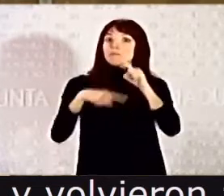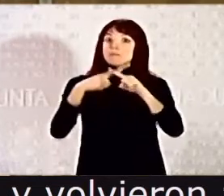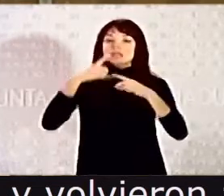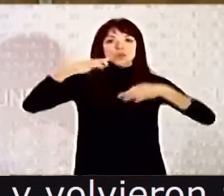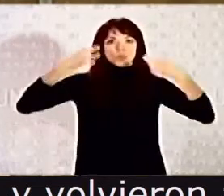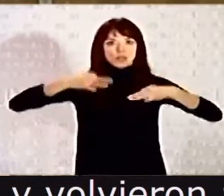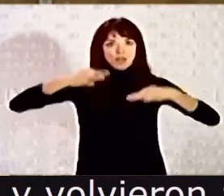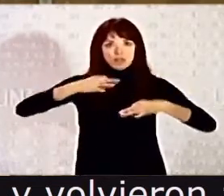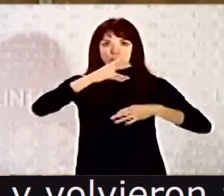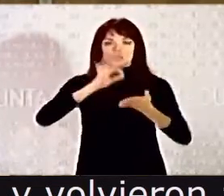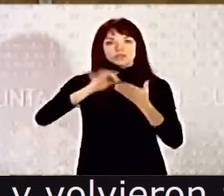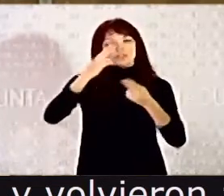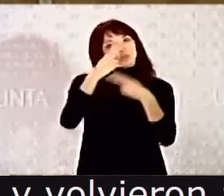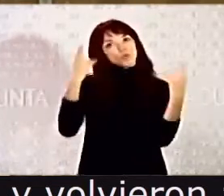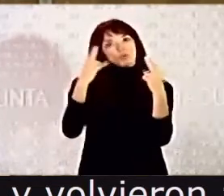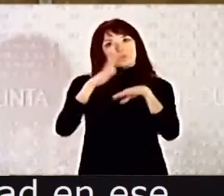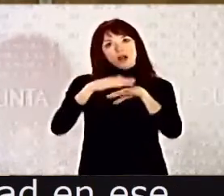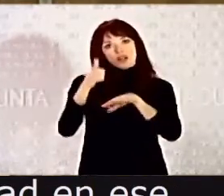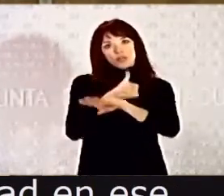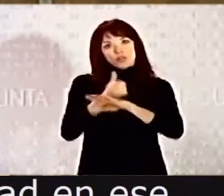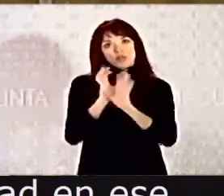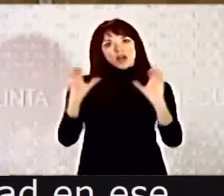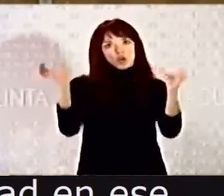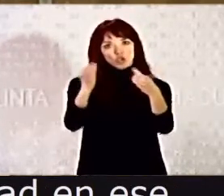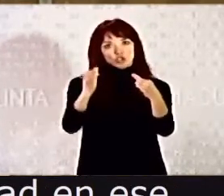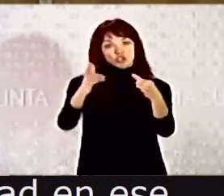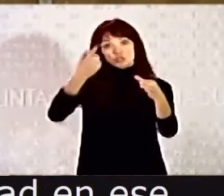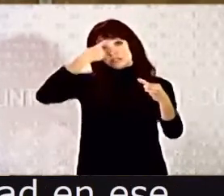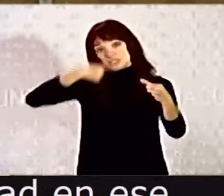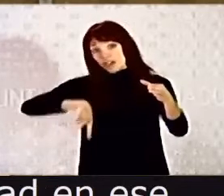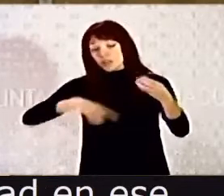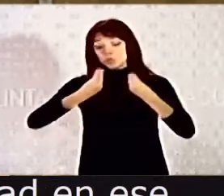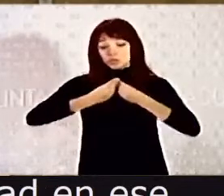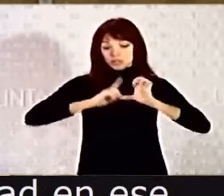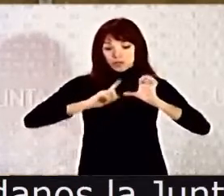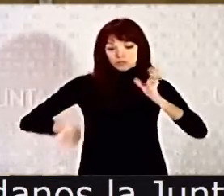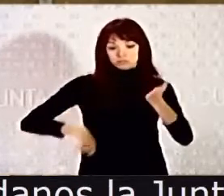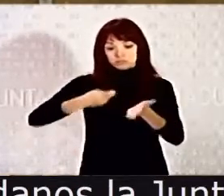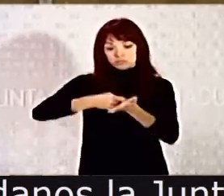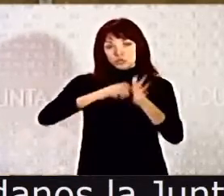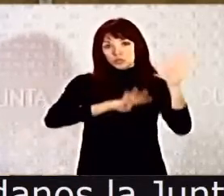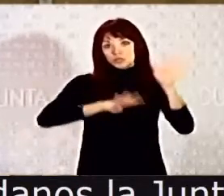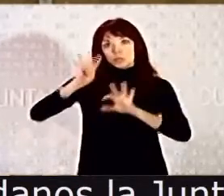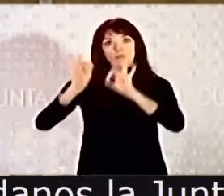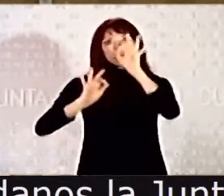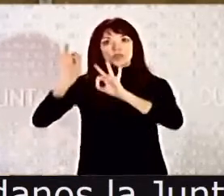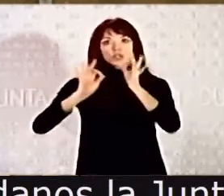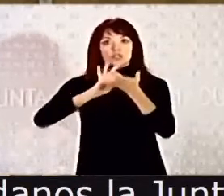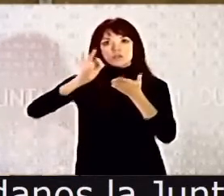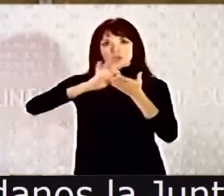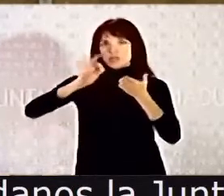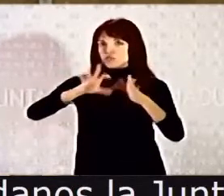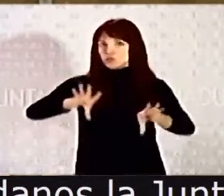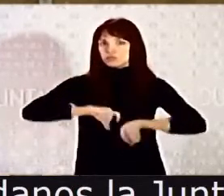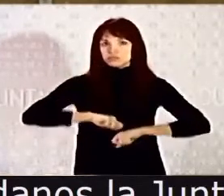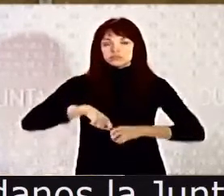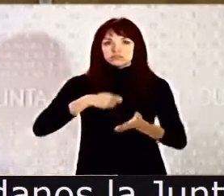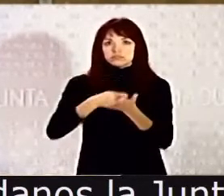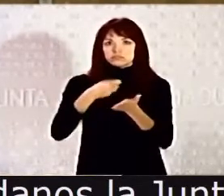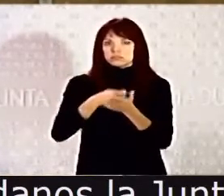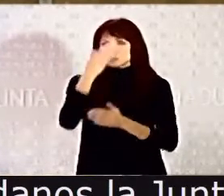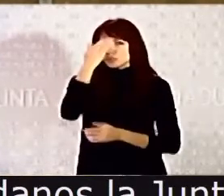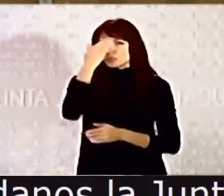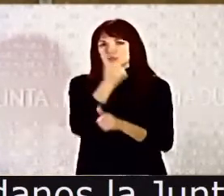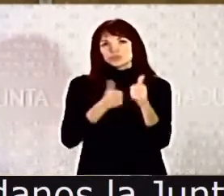presta a los ciudadanos. Saben que la Junta financia el 99% de estos servicios, que son tan fundamentales en